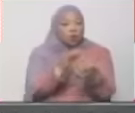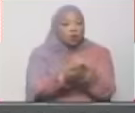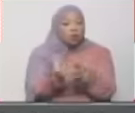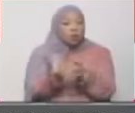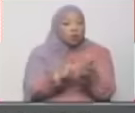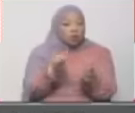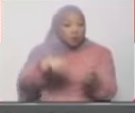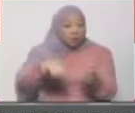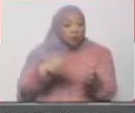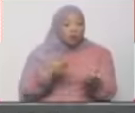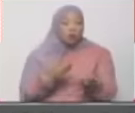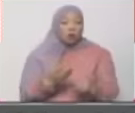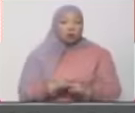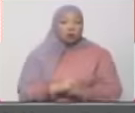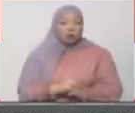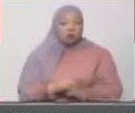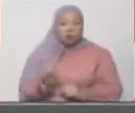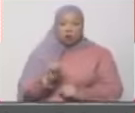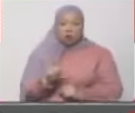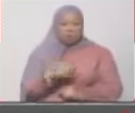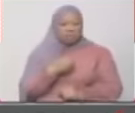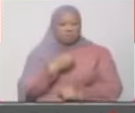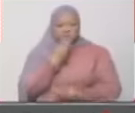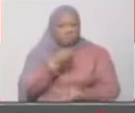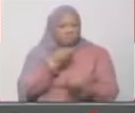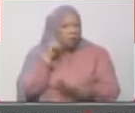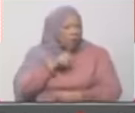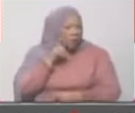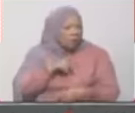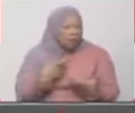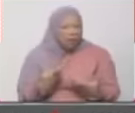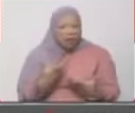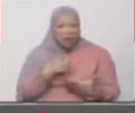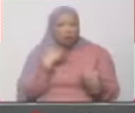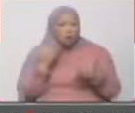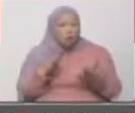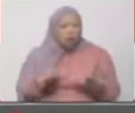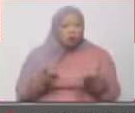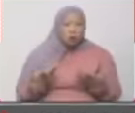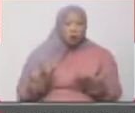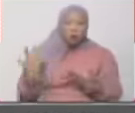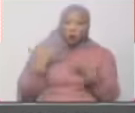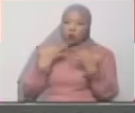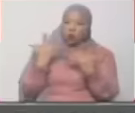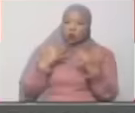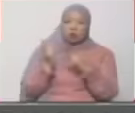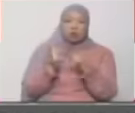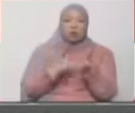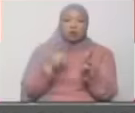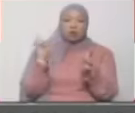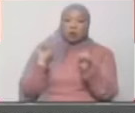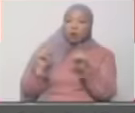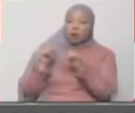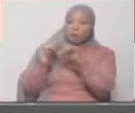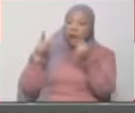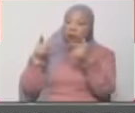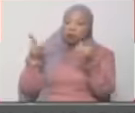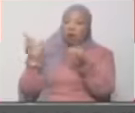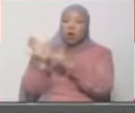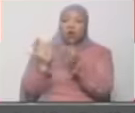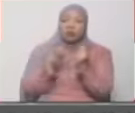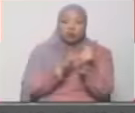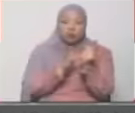aquí y él no creyó. Y cuando él estaba hablando, que no creía, apareció por esa puerta nuestro